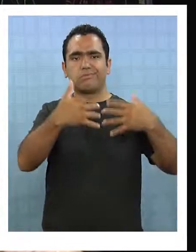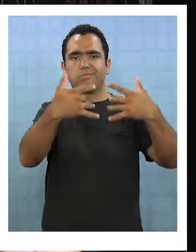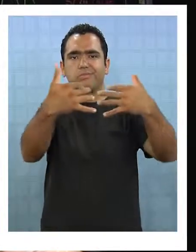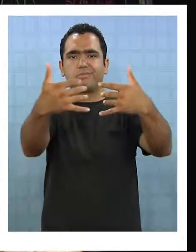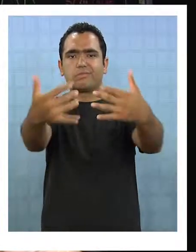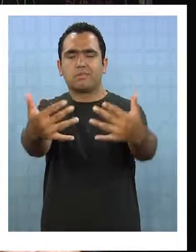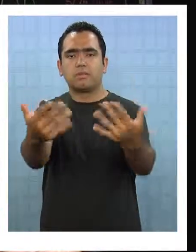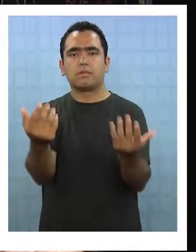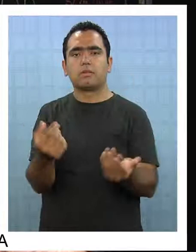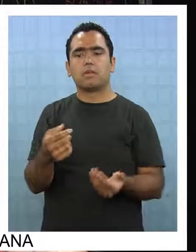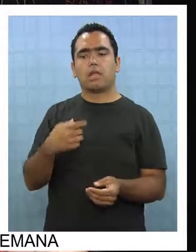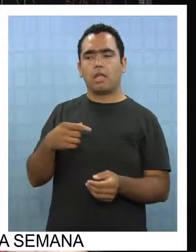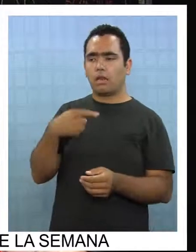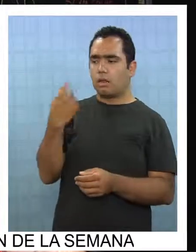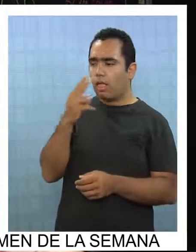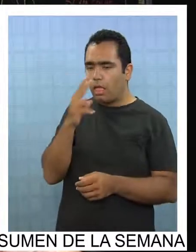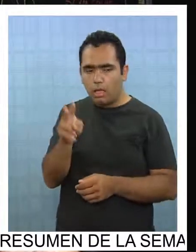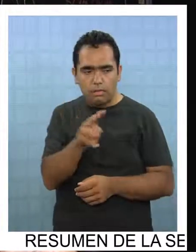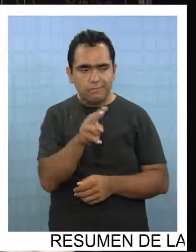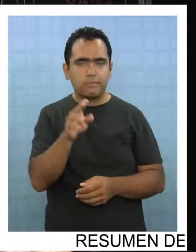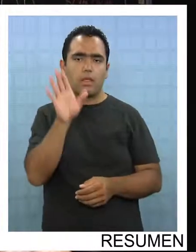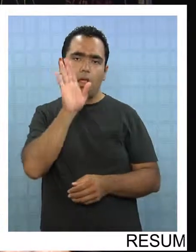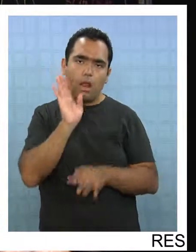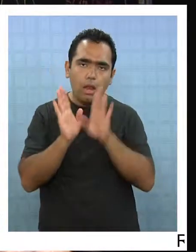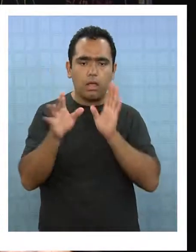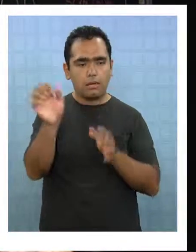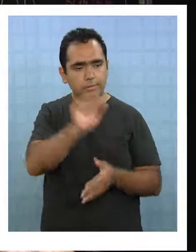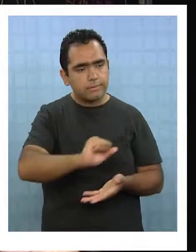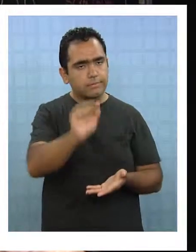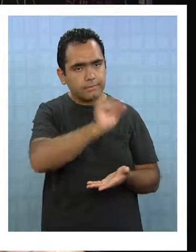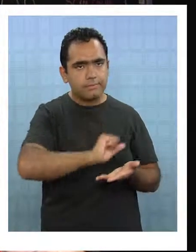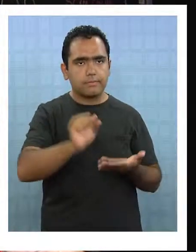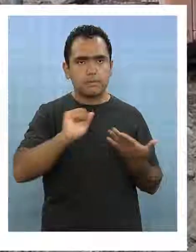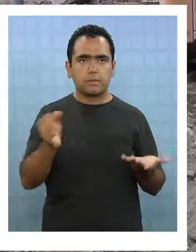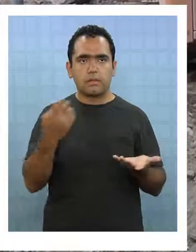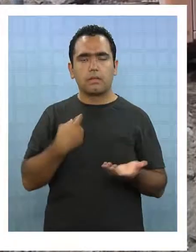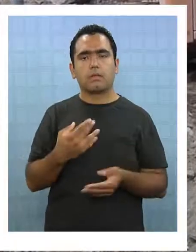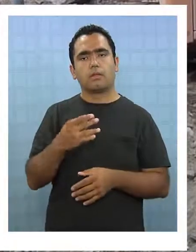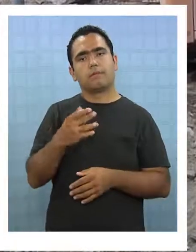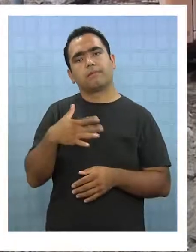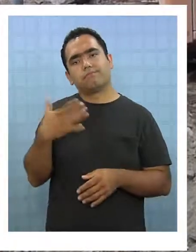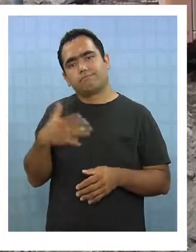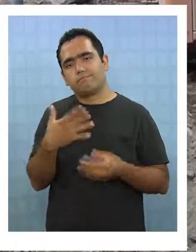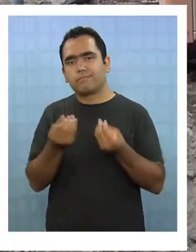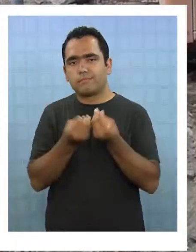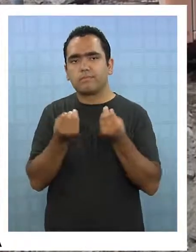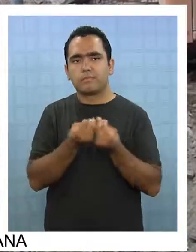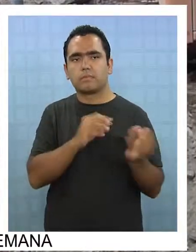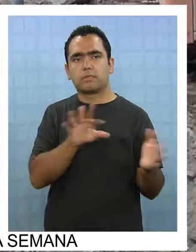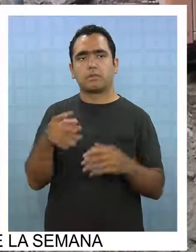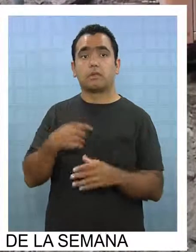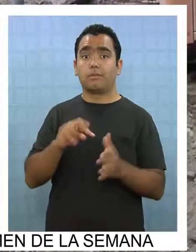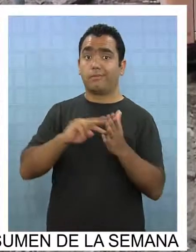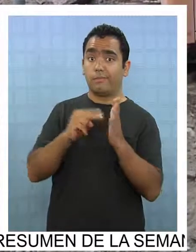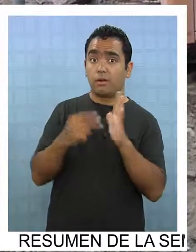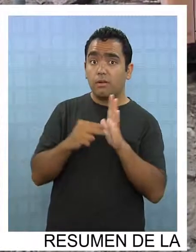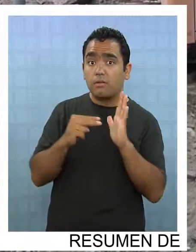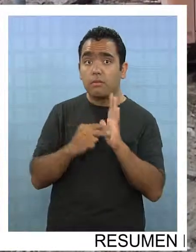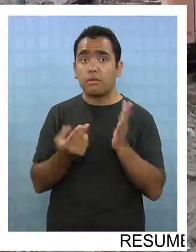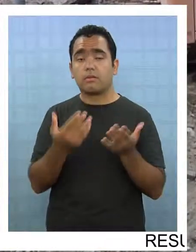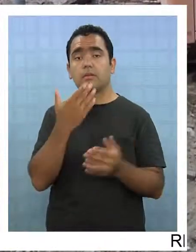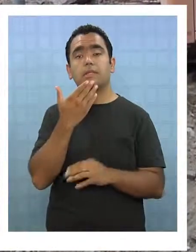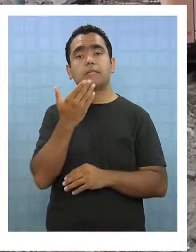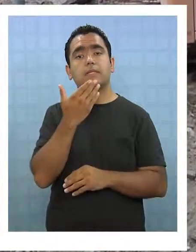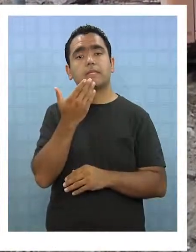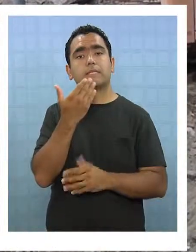igual tenemos que estar limpiando más por sanitización. Así que igual nos ha afectado bastante. Uno de los problemas